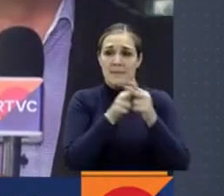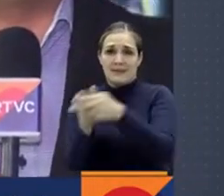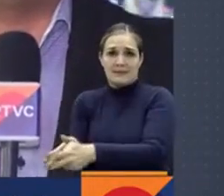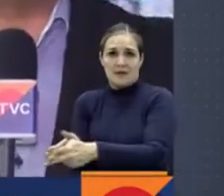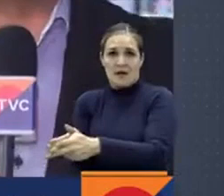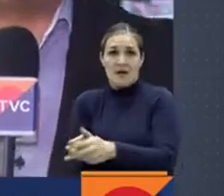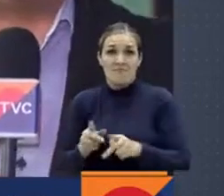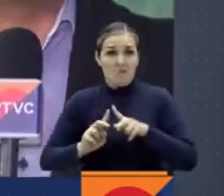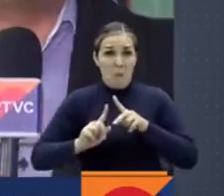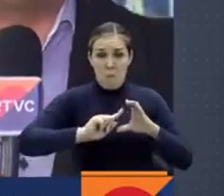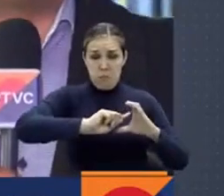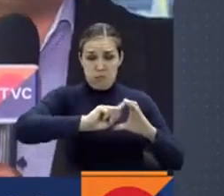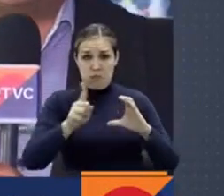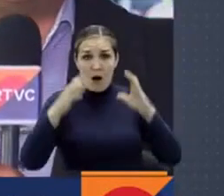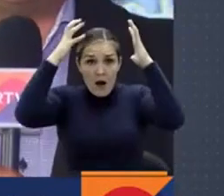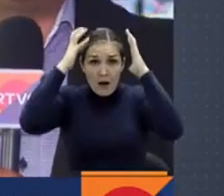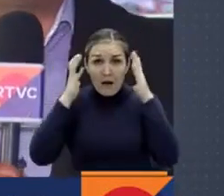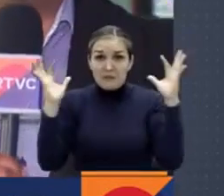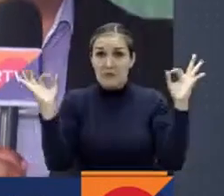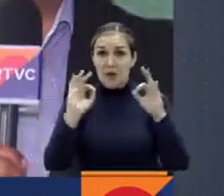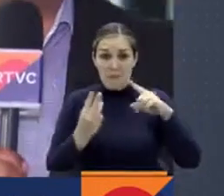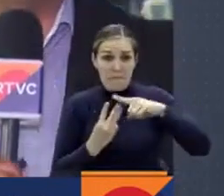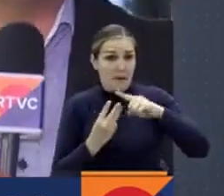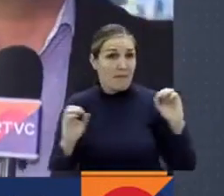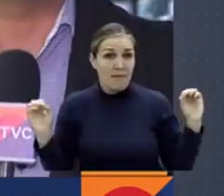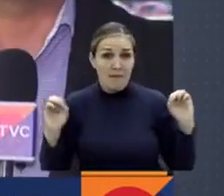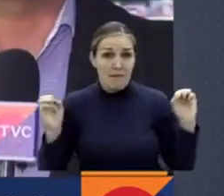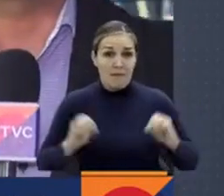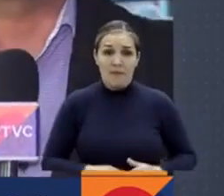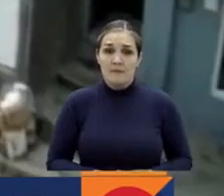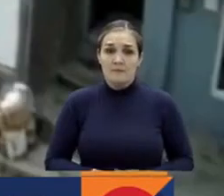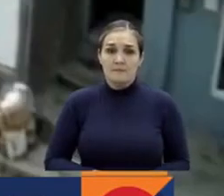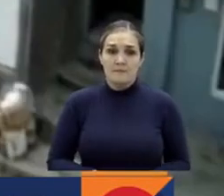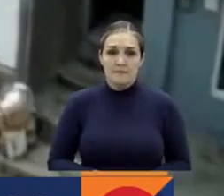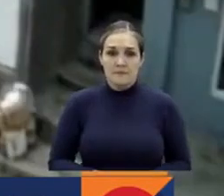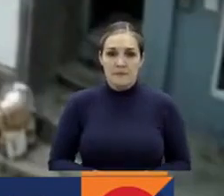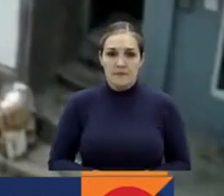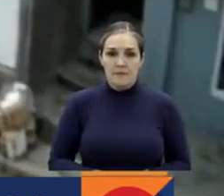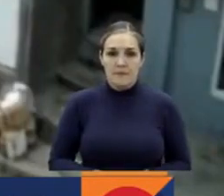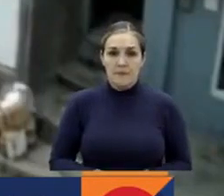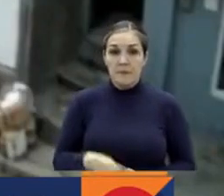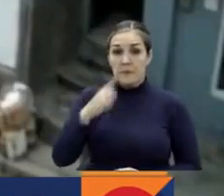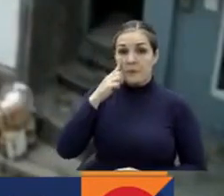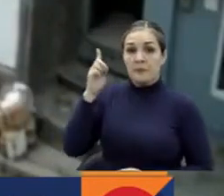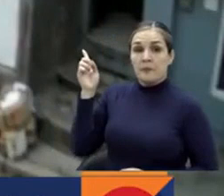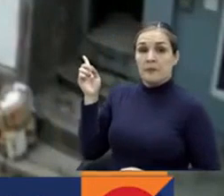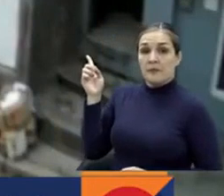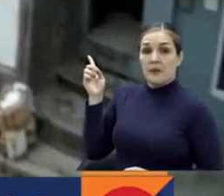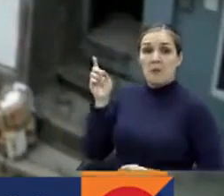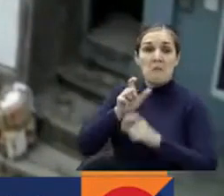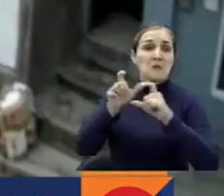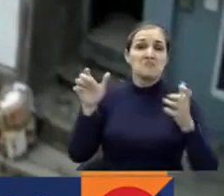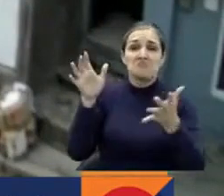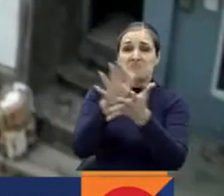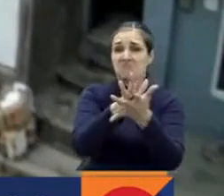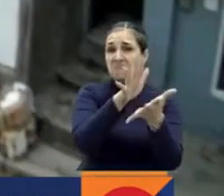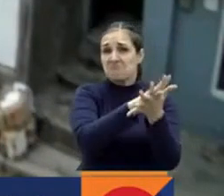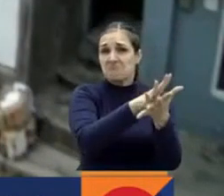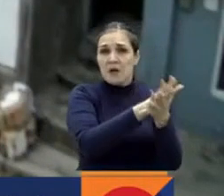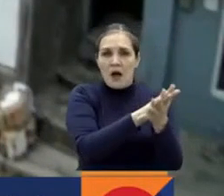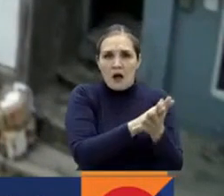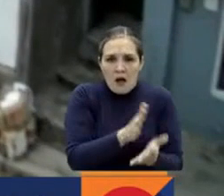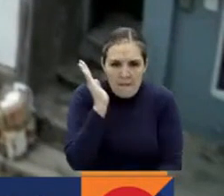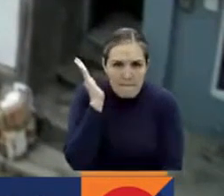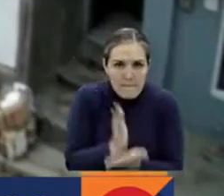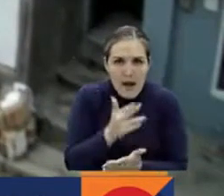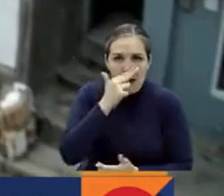exceso de velocidad, sin casco y sin licencia de conducción. La confianza e imprudencia de varios actores viales tienen a una menor de edad en